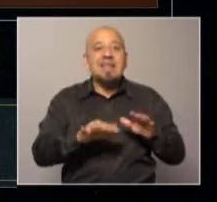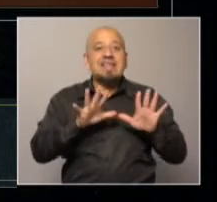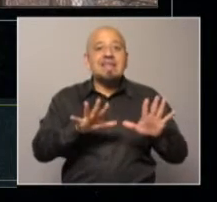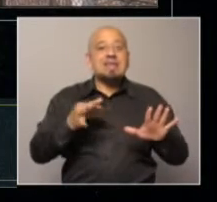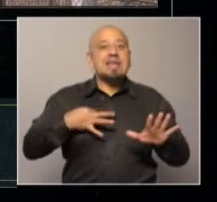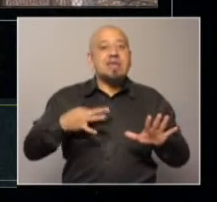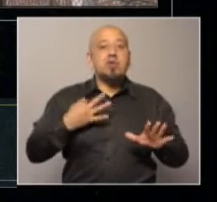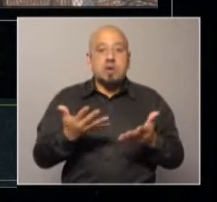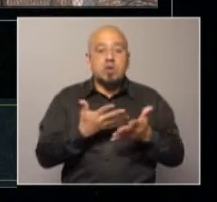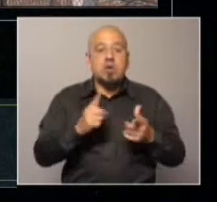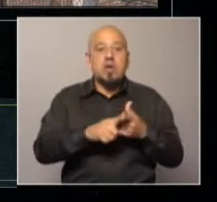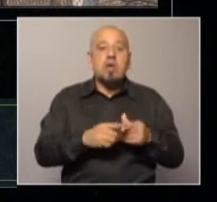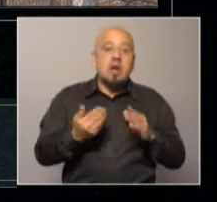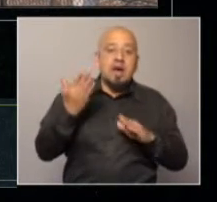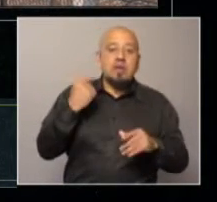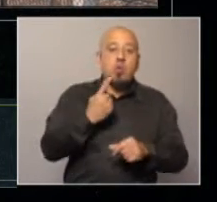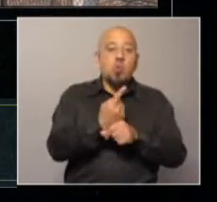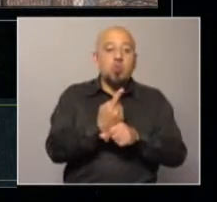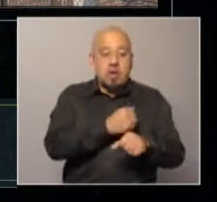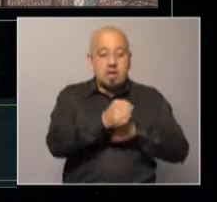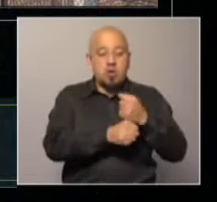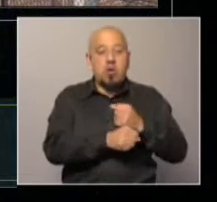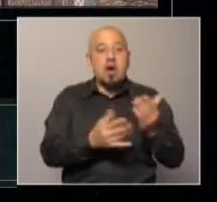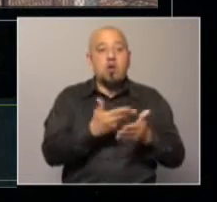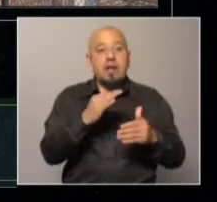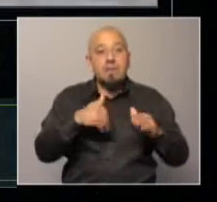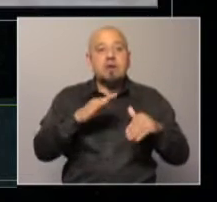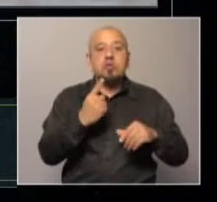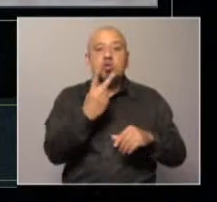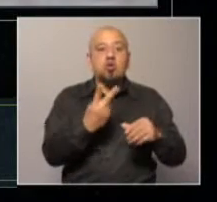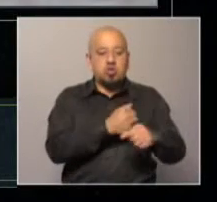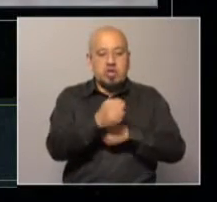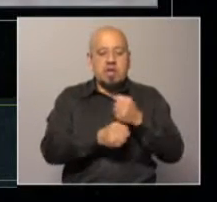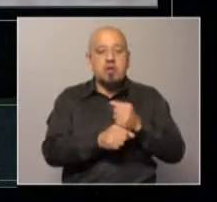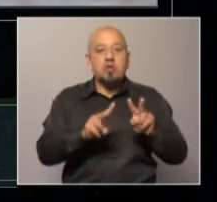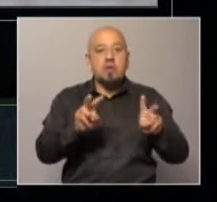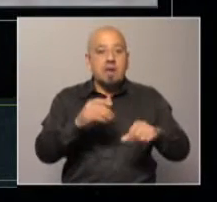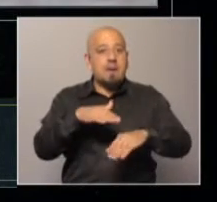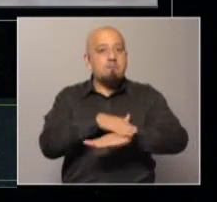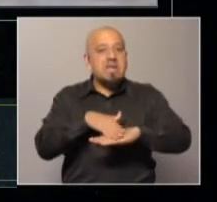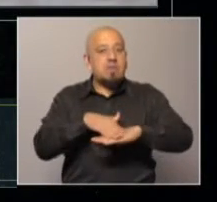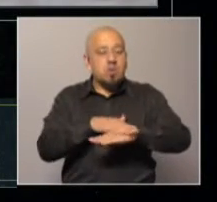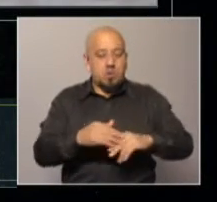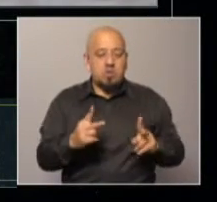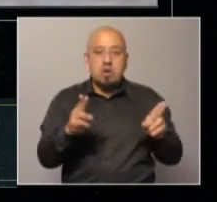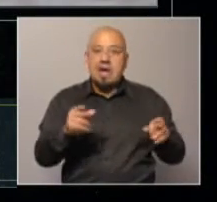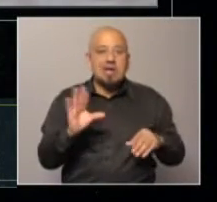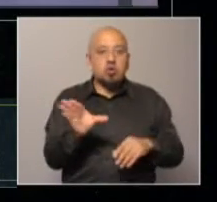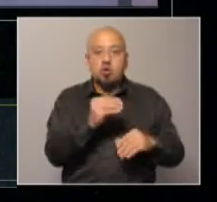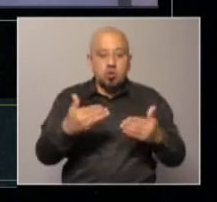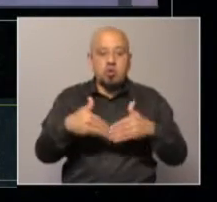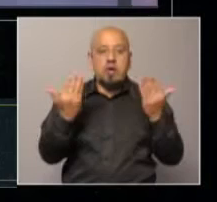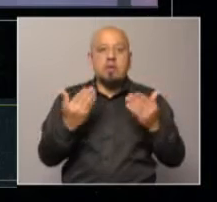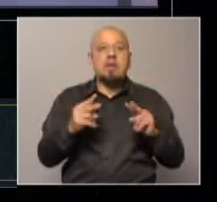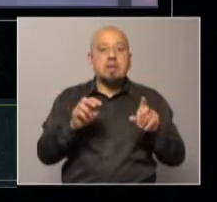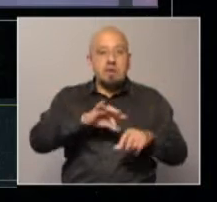pena mínima, que era de 1 año, como decía, se aumenta a 2 años, y ahí se extiende esa pena mínima a todos los delitos graves, y eso incluye